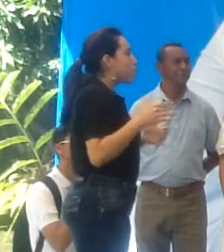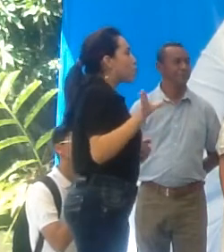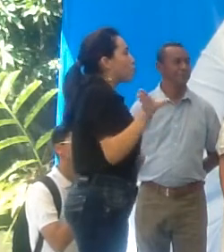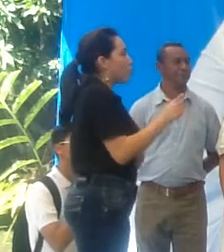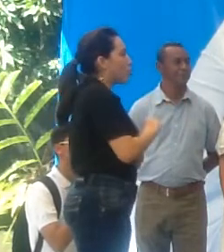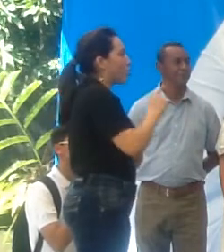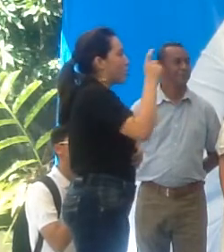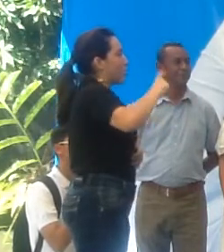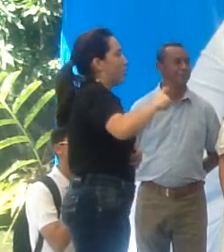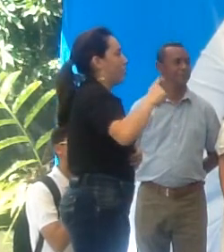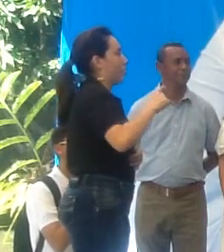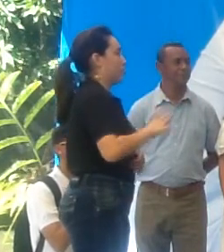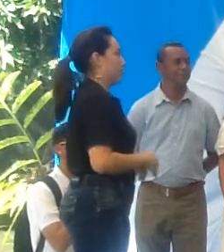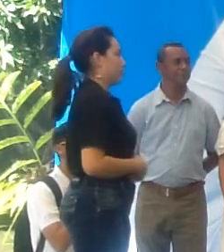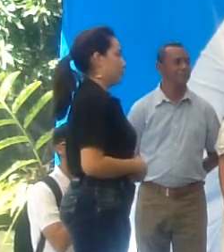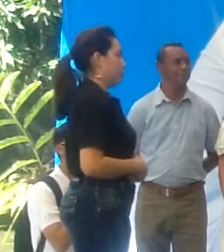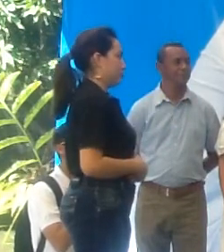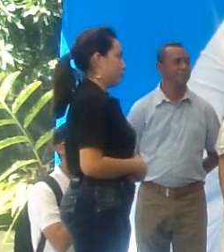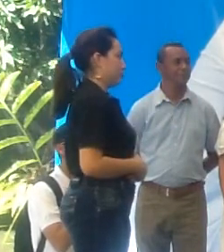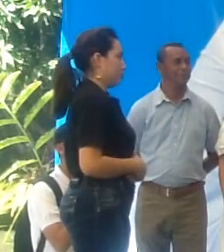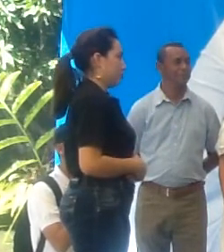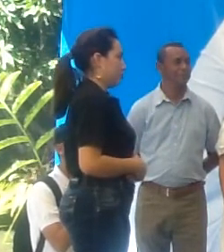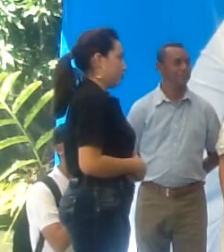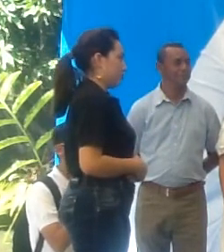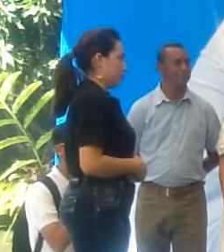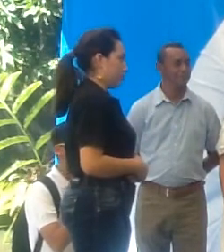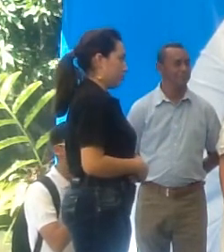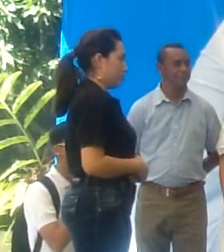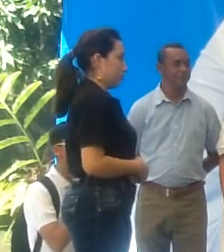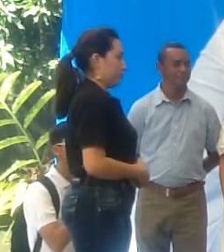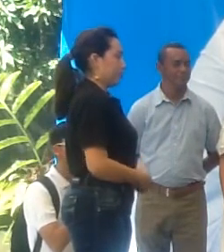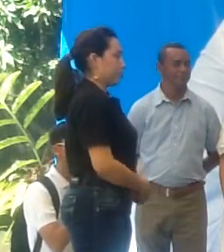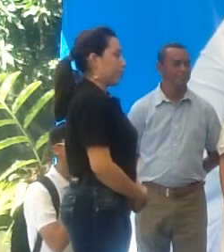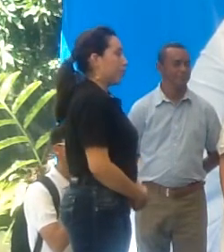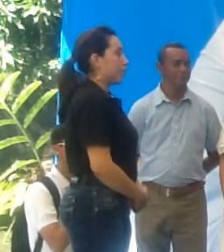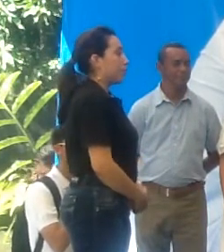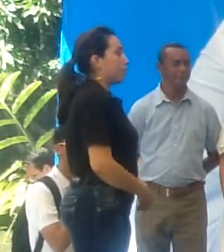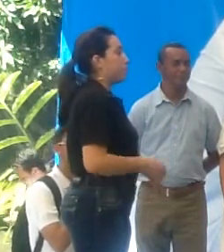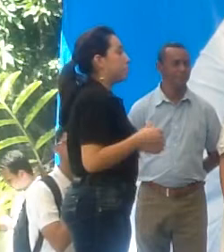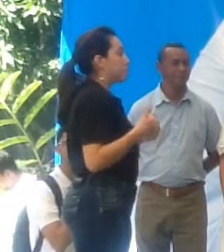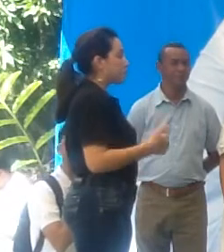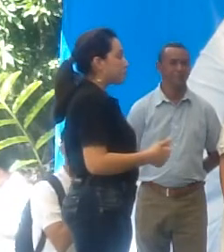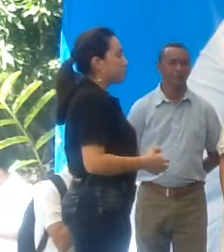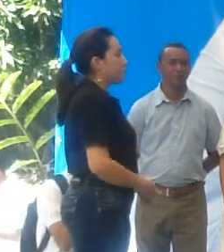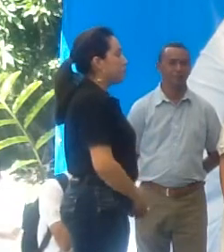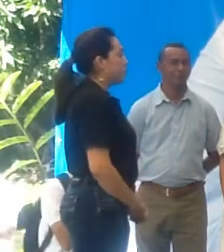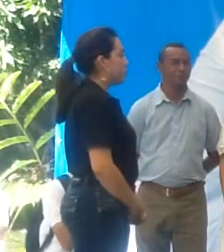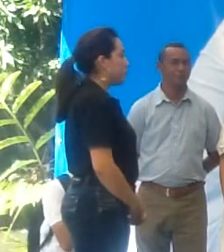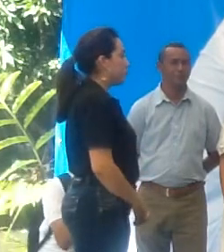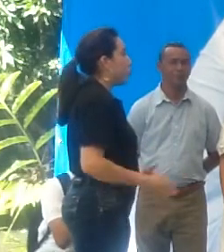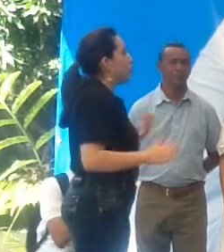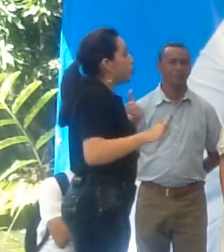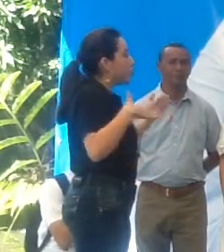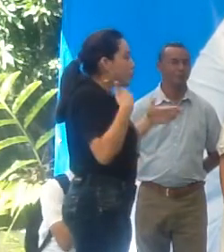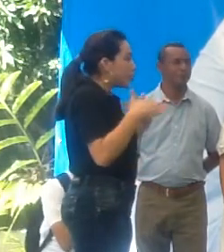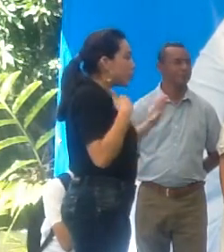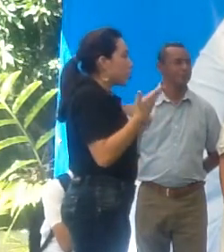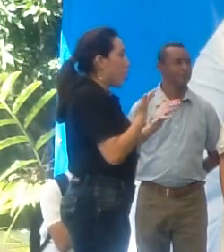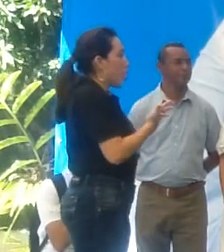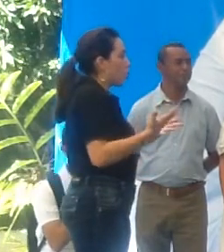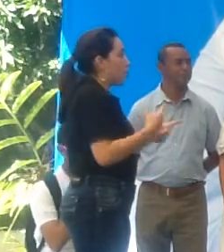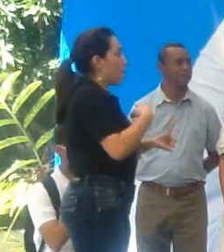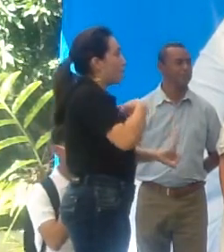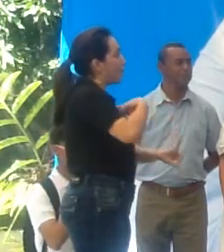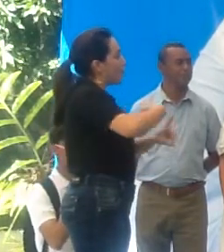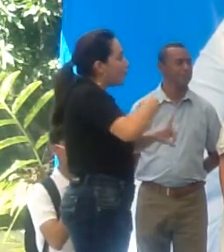quienes verdaderamente las necesitan. Y si bien nos alegran las cosas